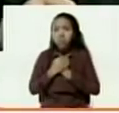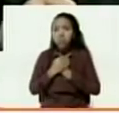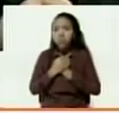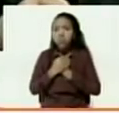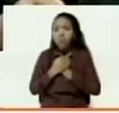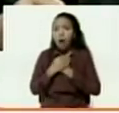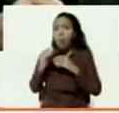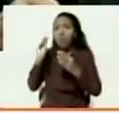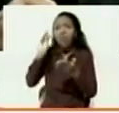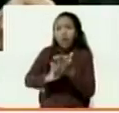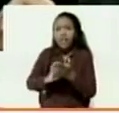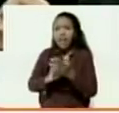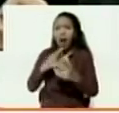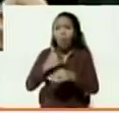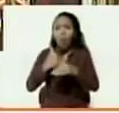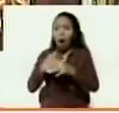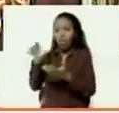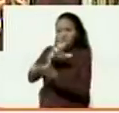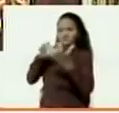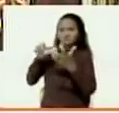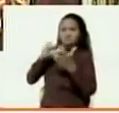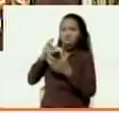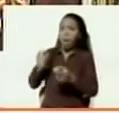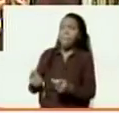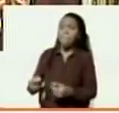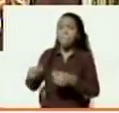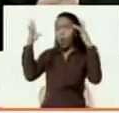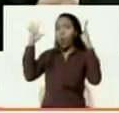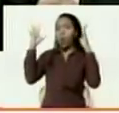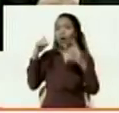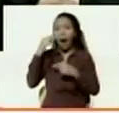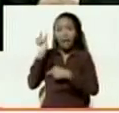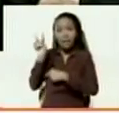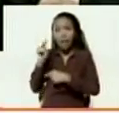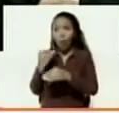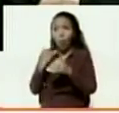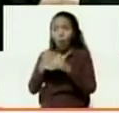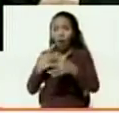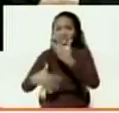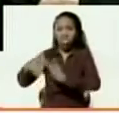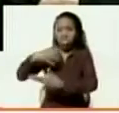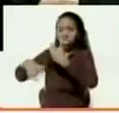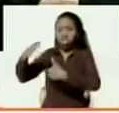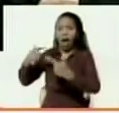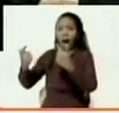¿Armarían un escándalo, sí o no? Pregunto. ¿Armarían un escándalo? Inmediatamente.